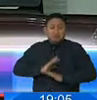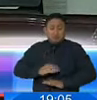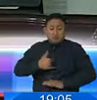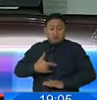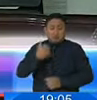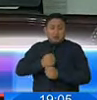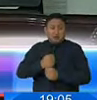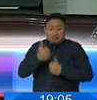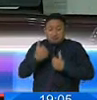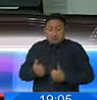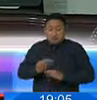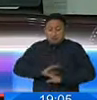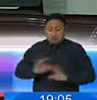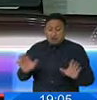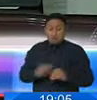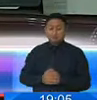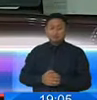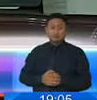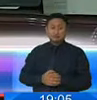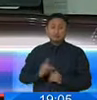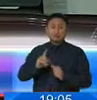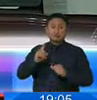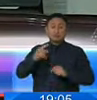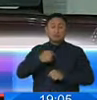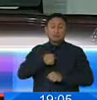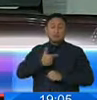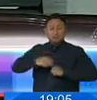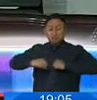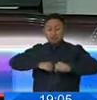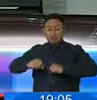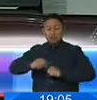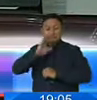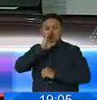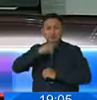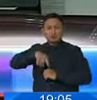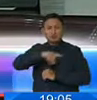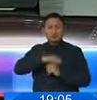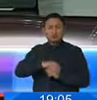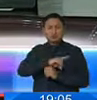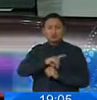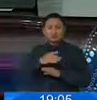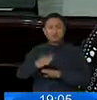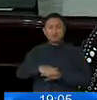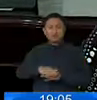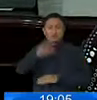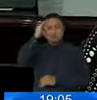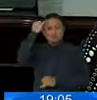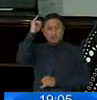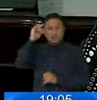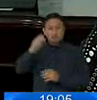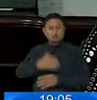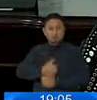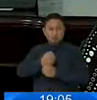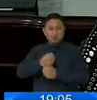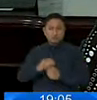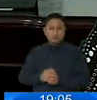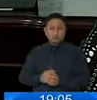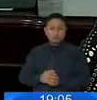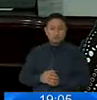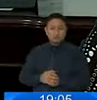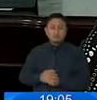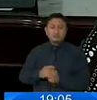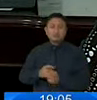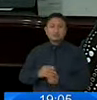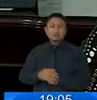deber cumplido. Todas y cada una de mis actuaciones han respondido sobre todo a esas convicciones y pues esta